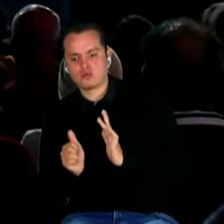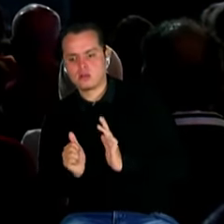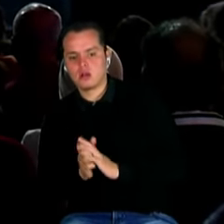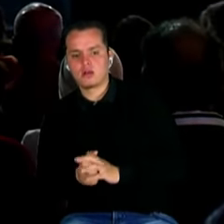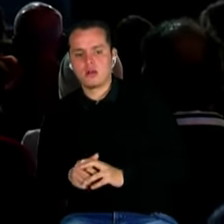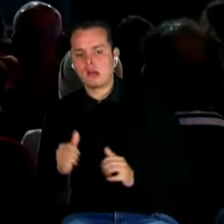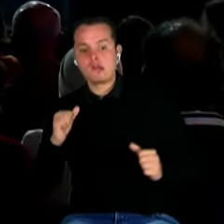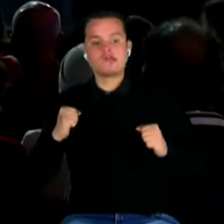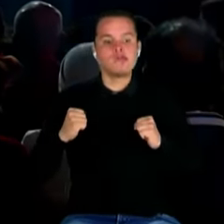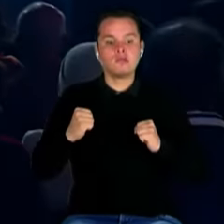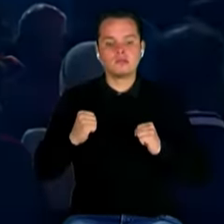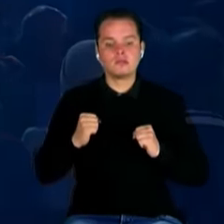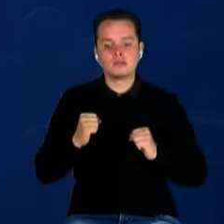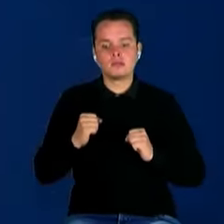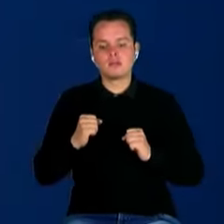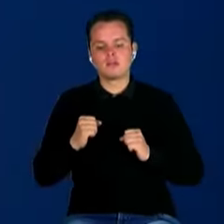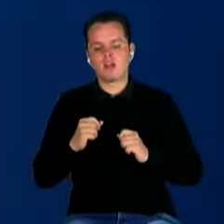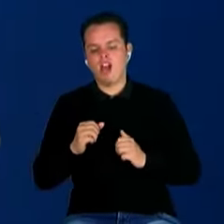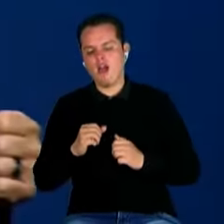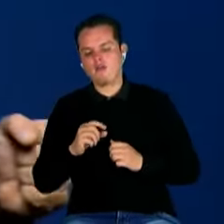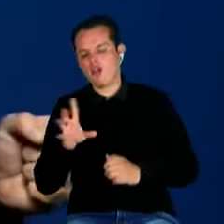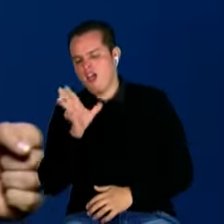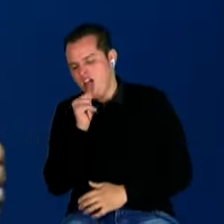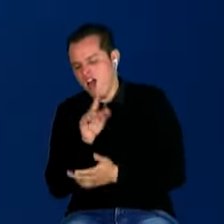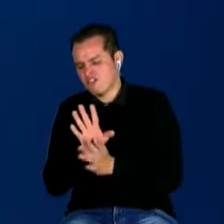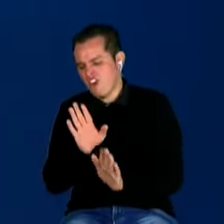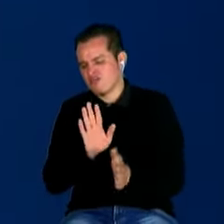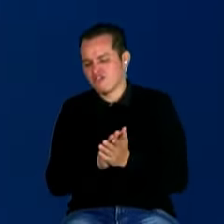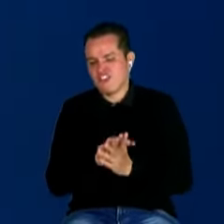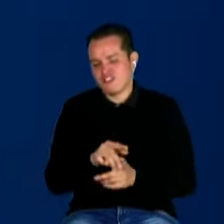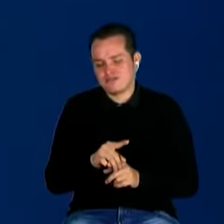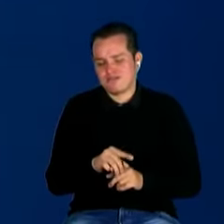ninguna, pero si me toca, pues me paro.